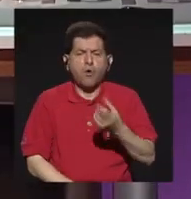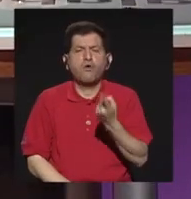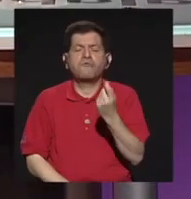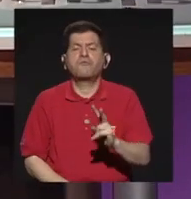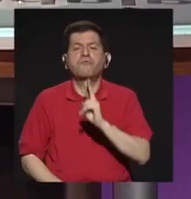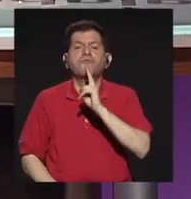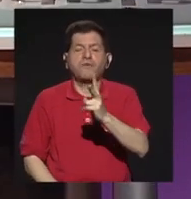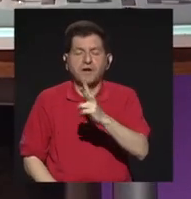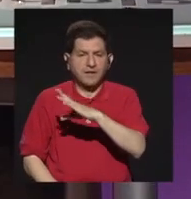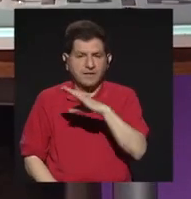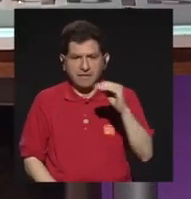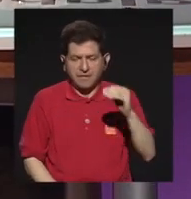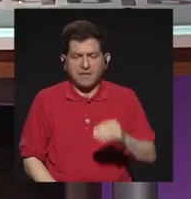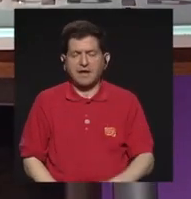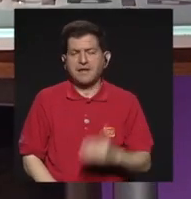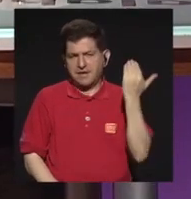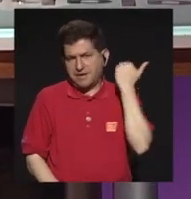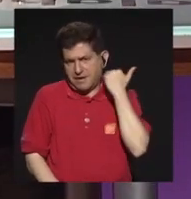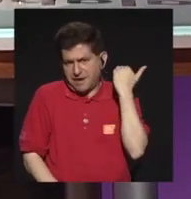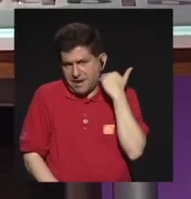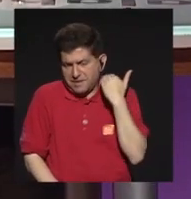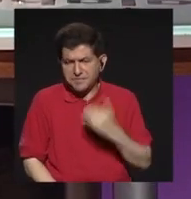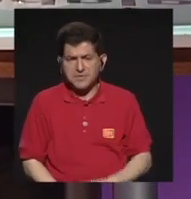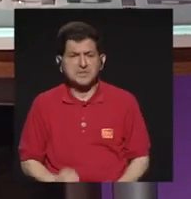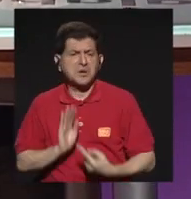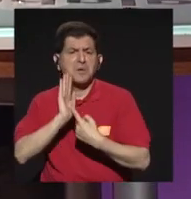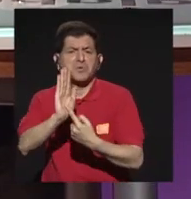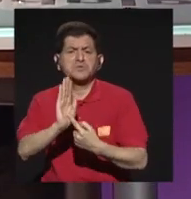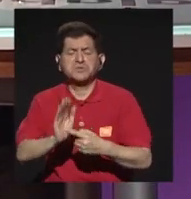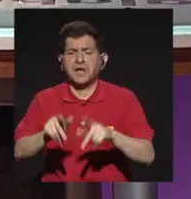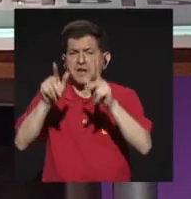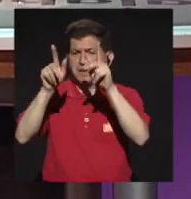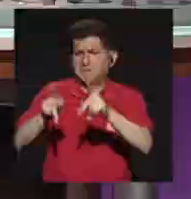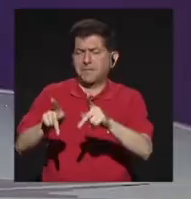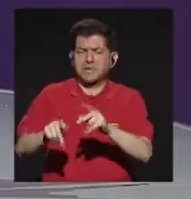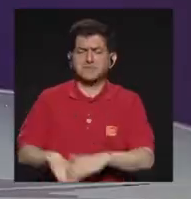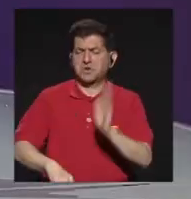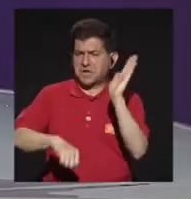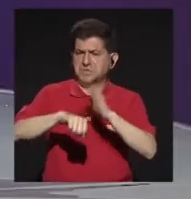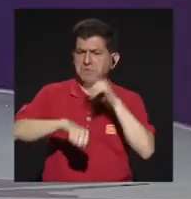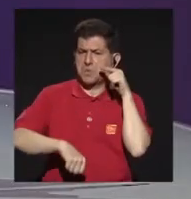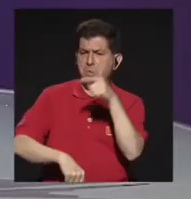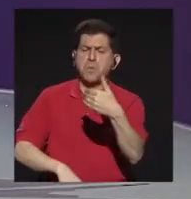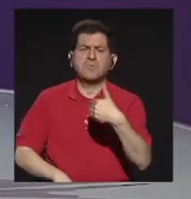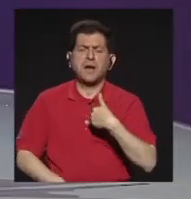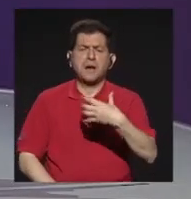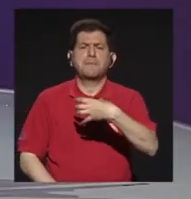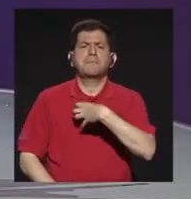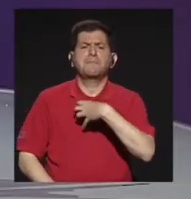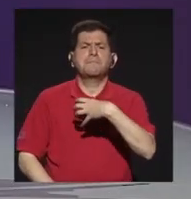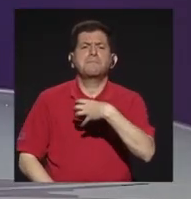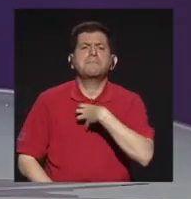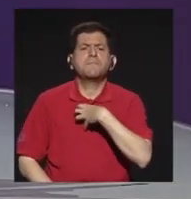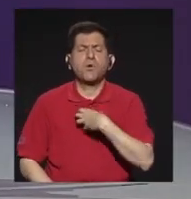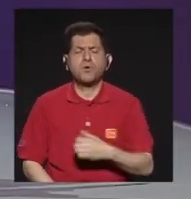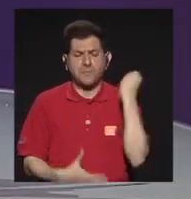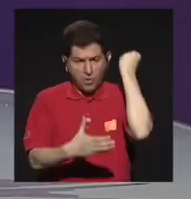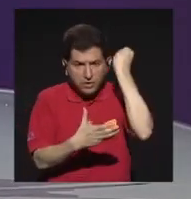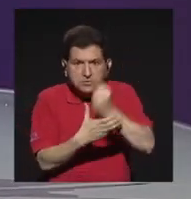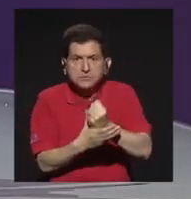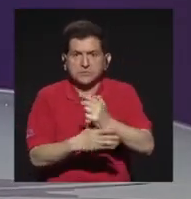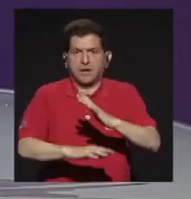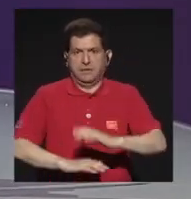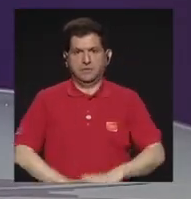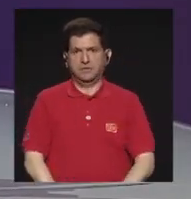y cuando además a las víctimas se les presenta como figuras que son culpables de su propio de su asesinato